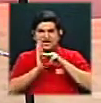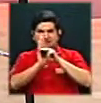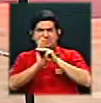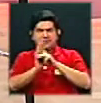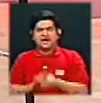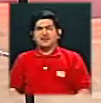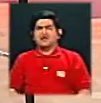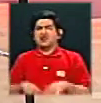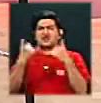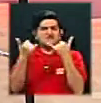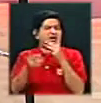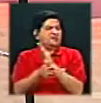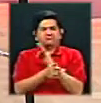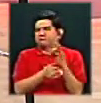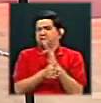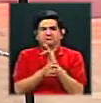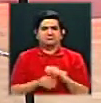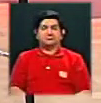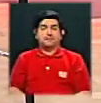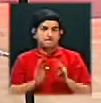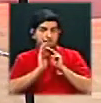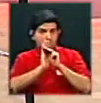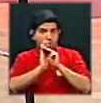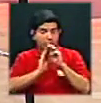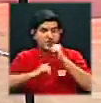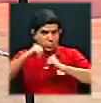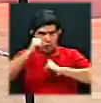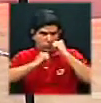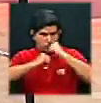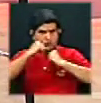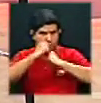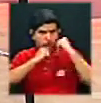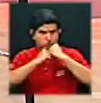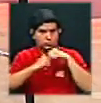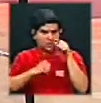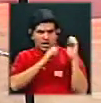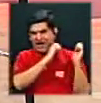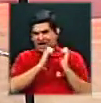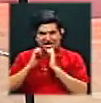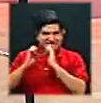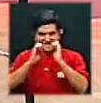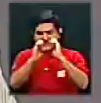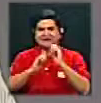de agotamiento del modelo. El modelo estructuralmente, esta estrategia